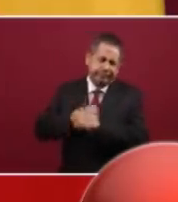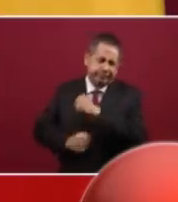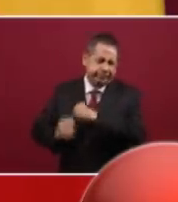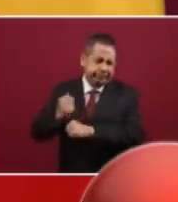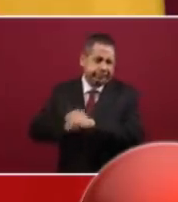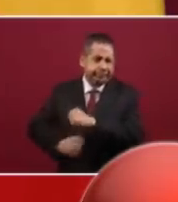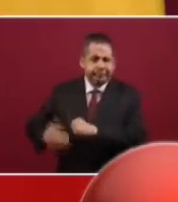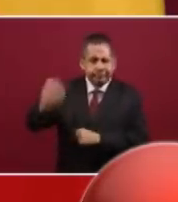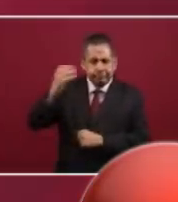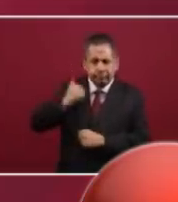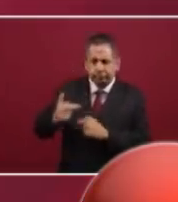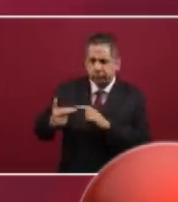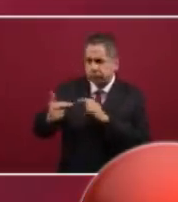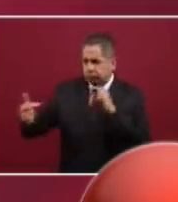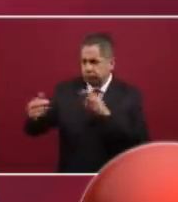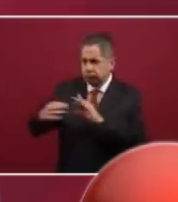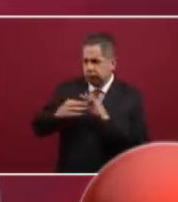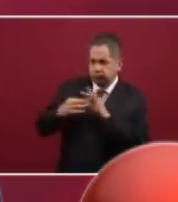tiempo.